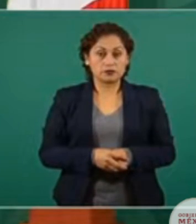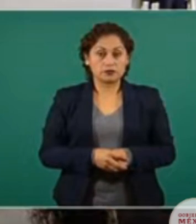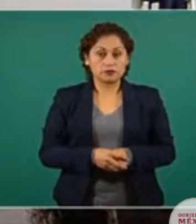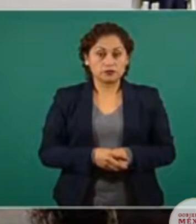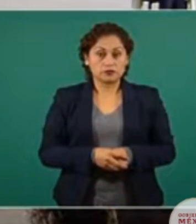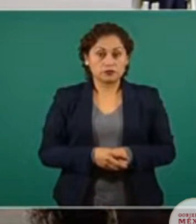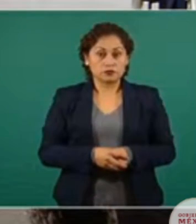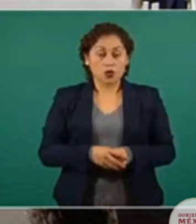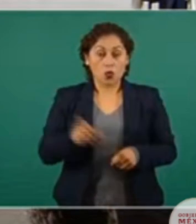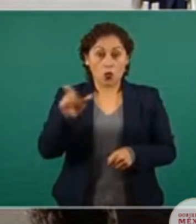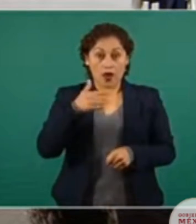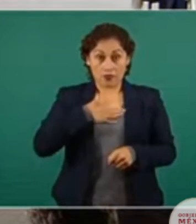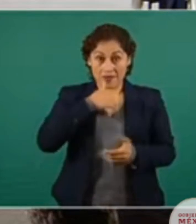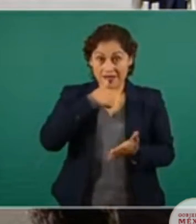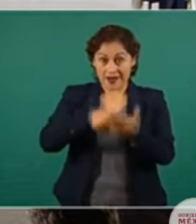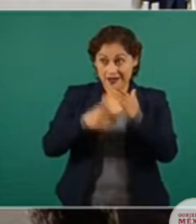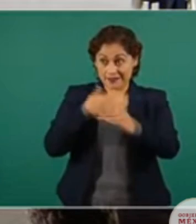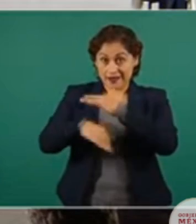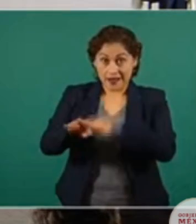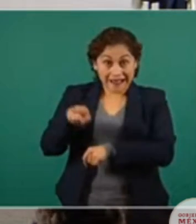a nuestra propuesta, pero además